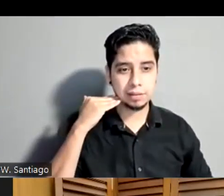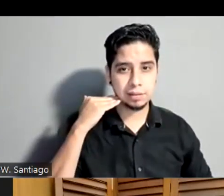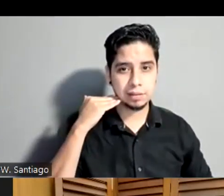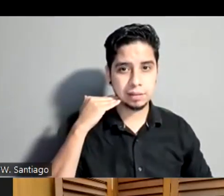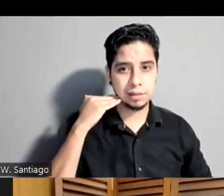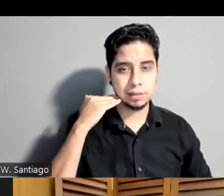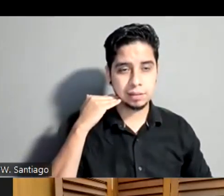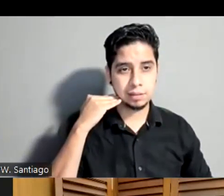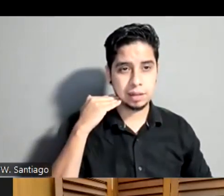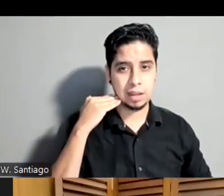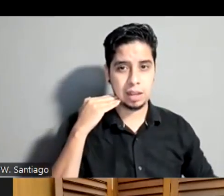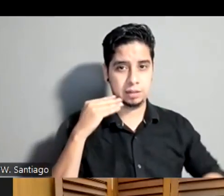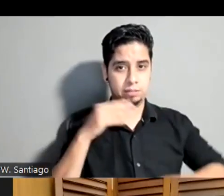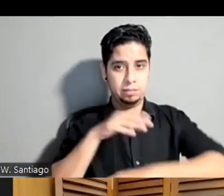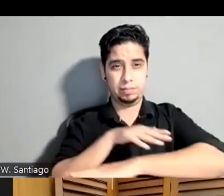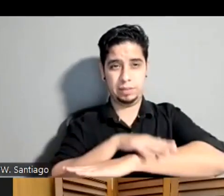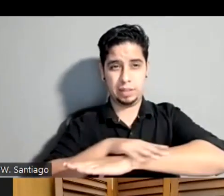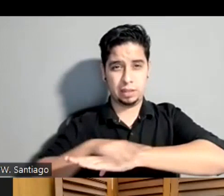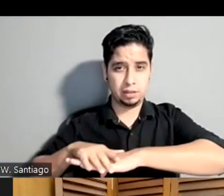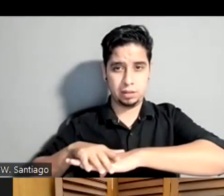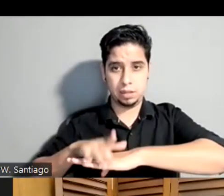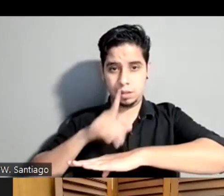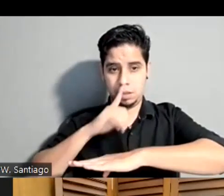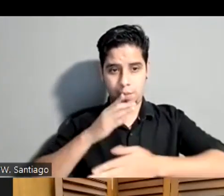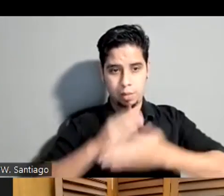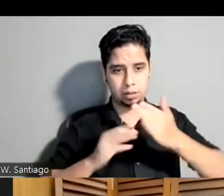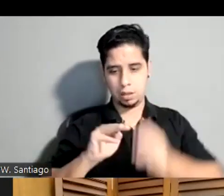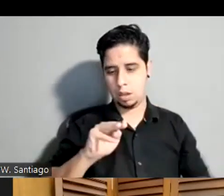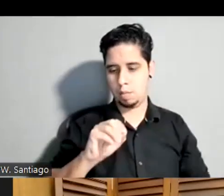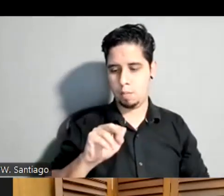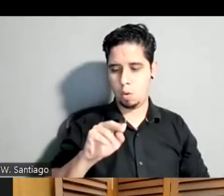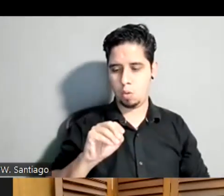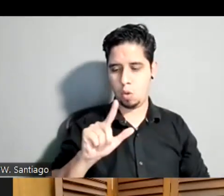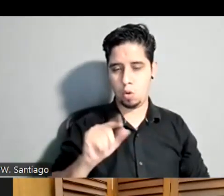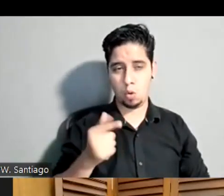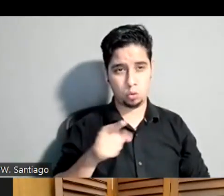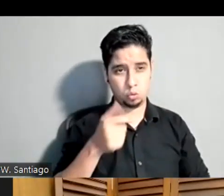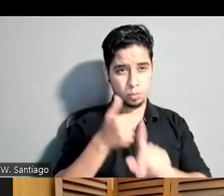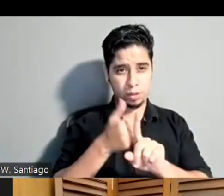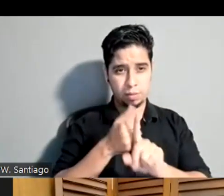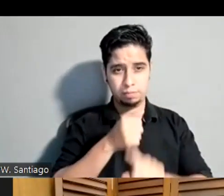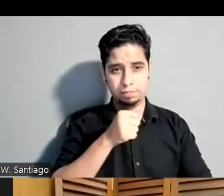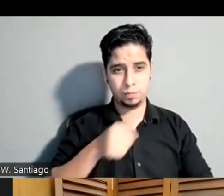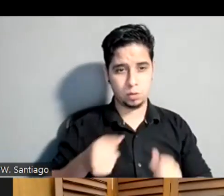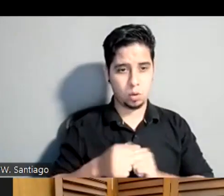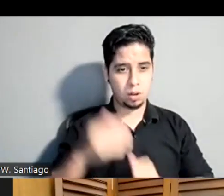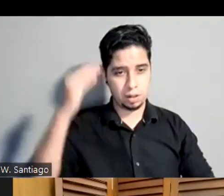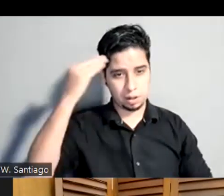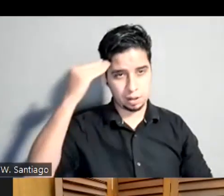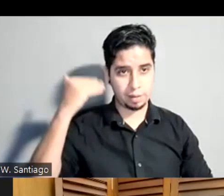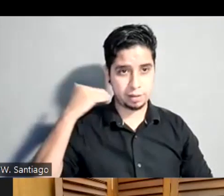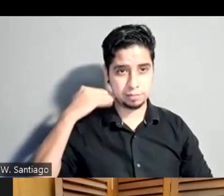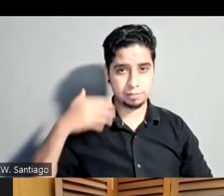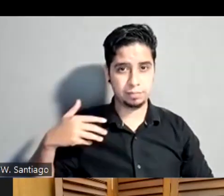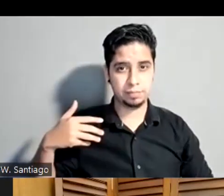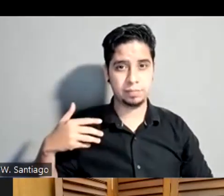escena y tú, es un monólogo, ¿verdad? Tú estás ahí. Con la cabeza. Con la cabeza. Un